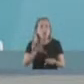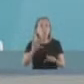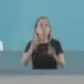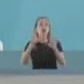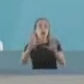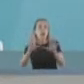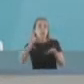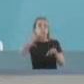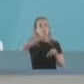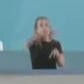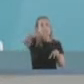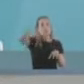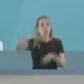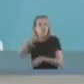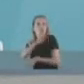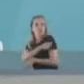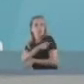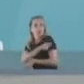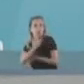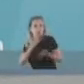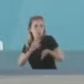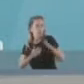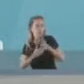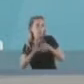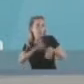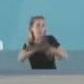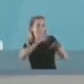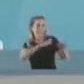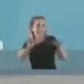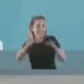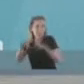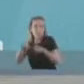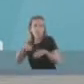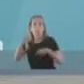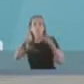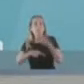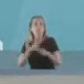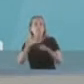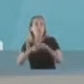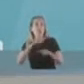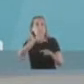están circulando. Si usted tiene más de 50, colóquese la